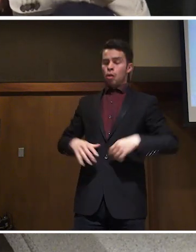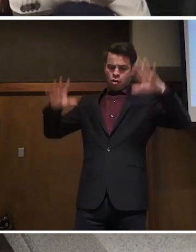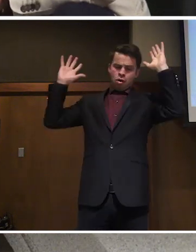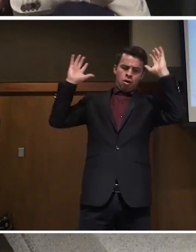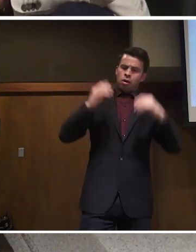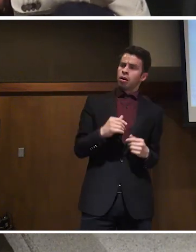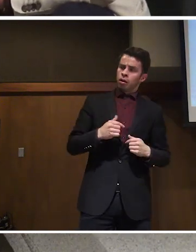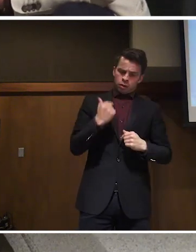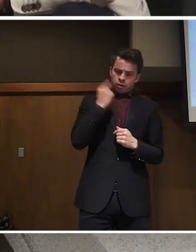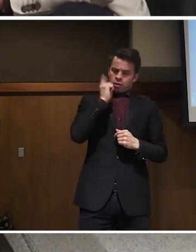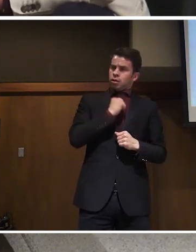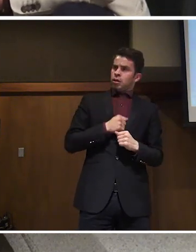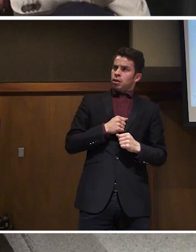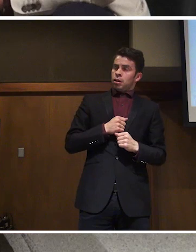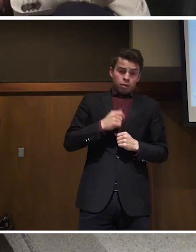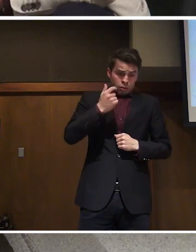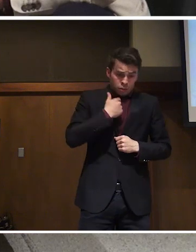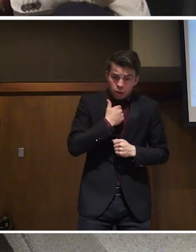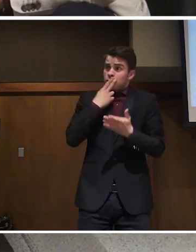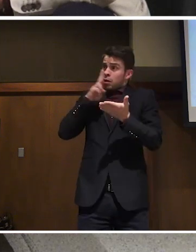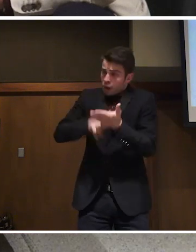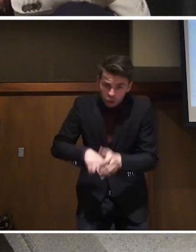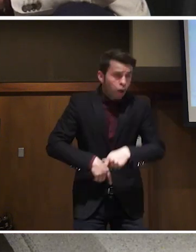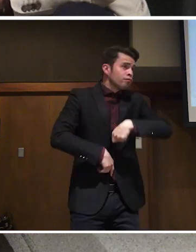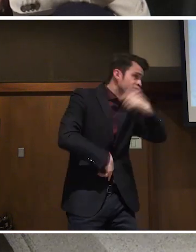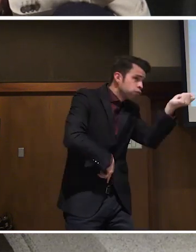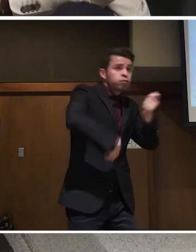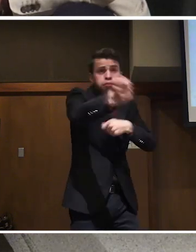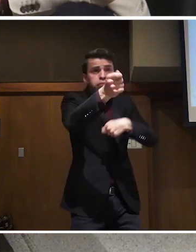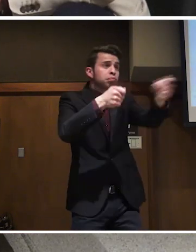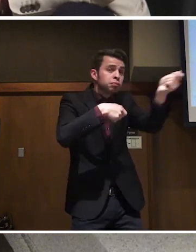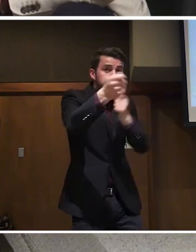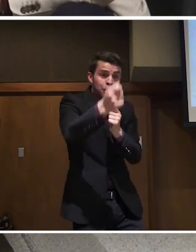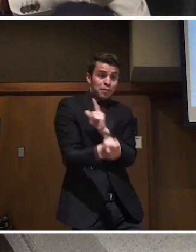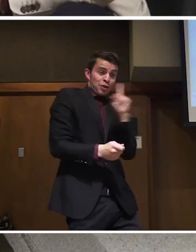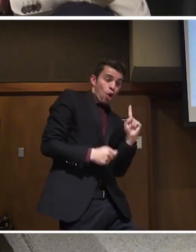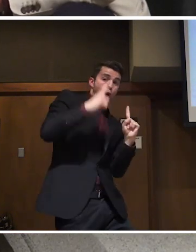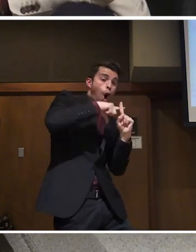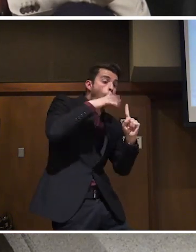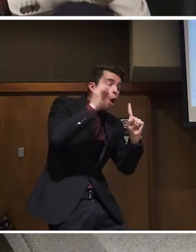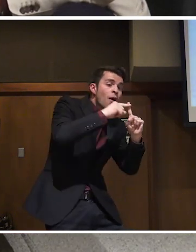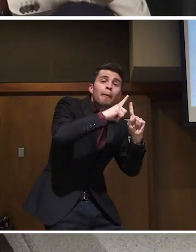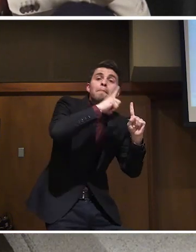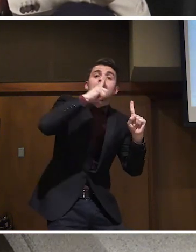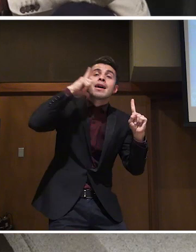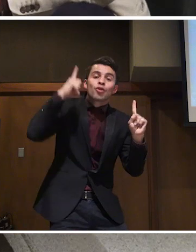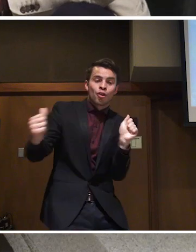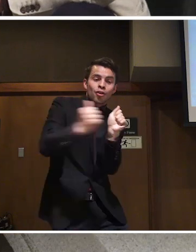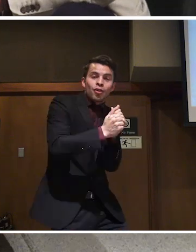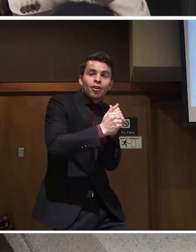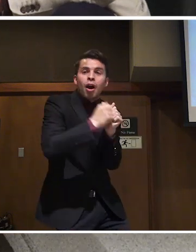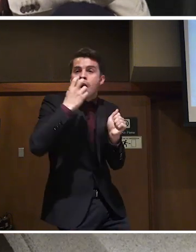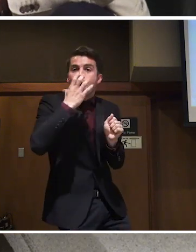señor, lo que pasa es que yo cuando mando ese mensajero blanco con su indio al